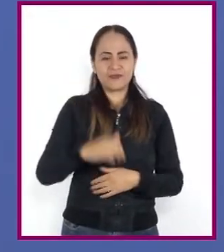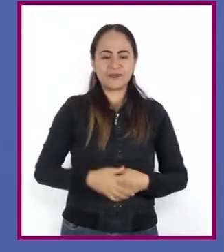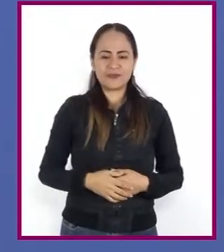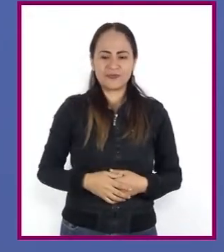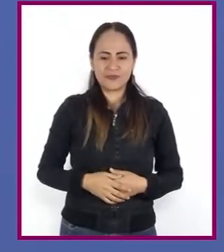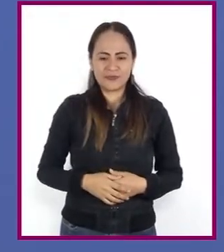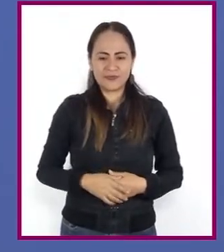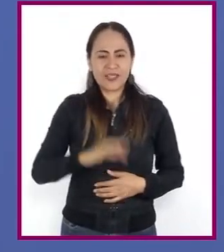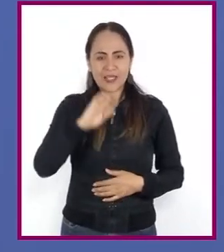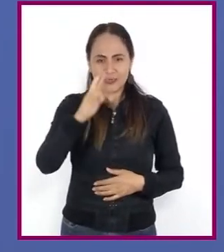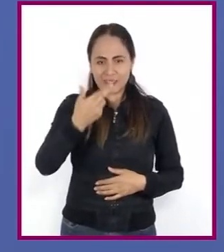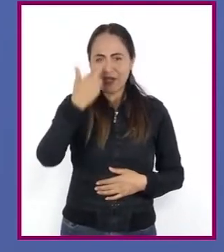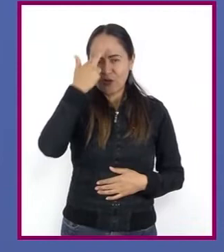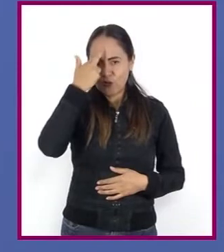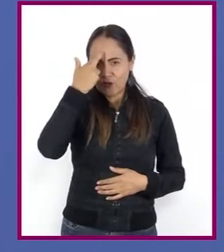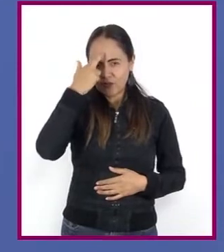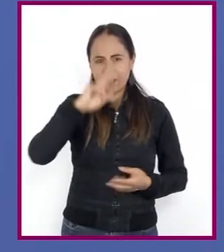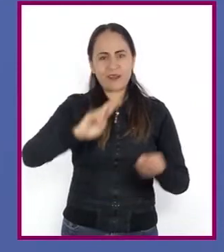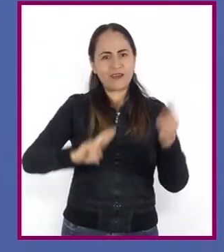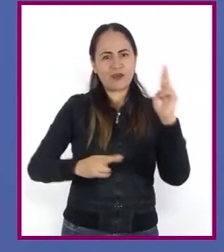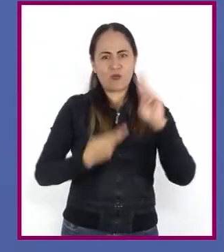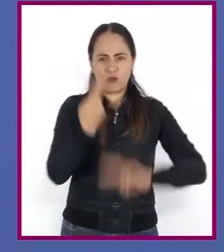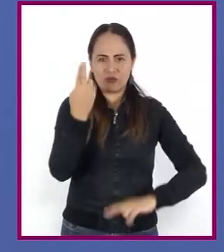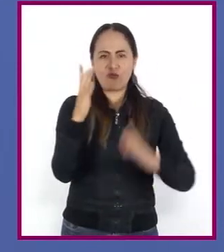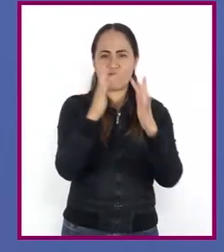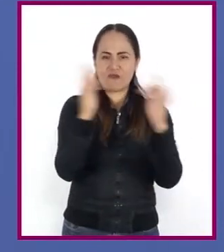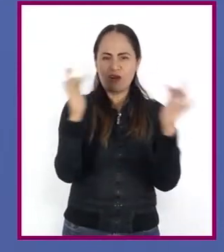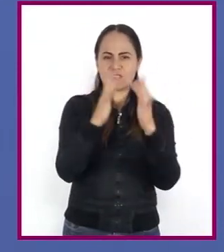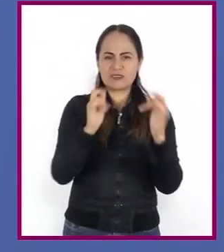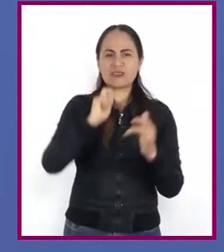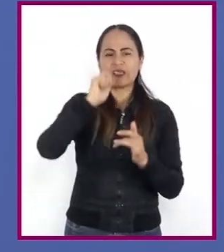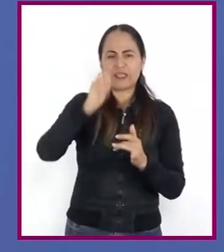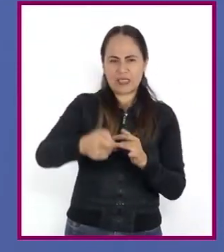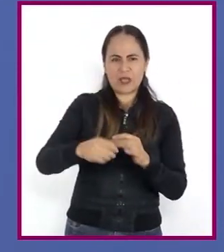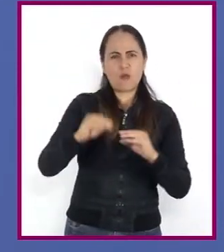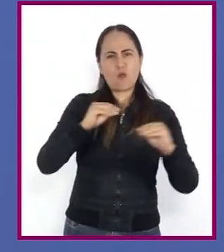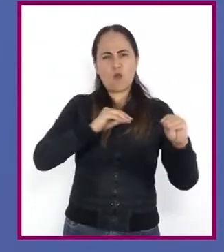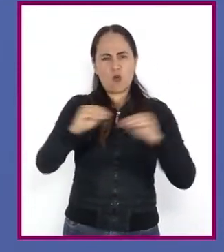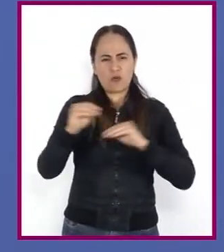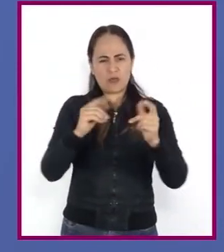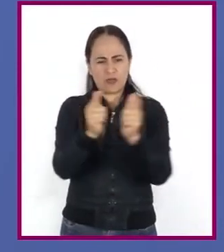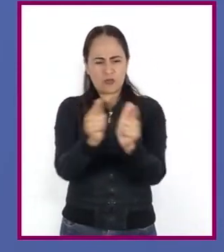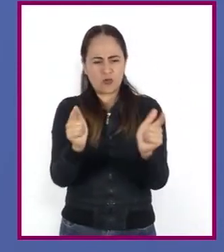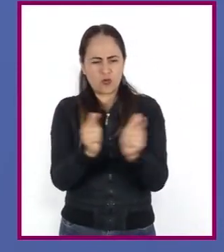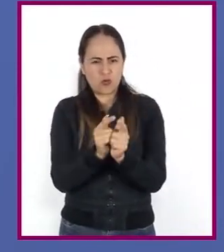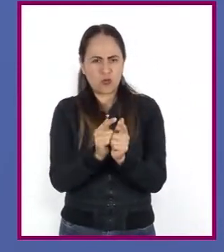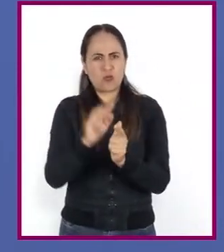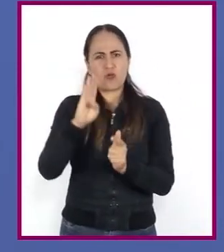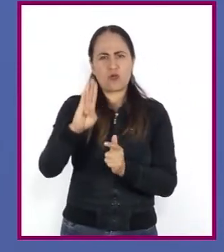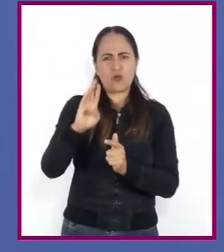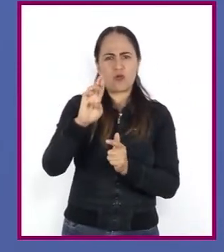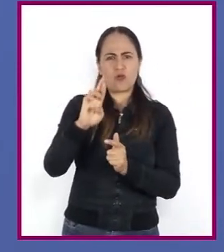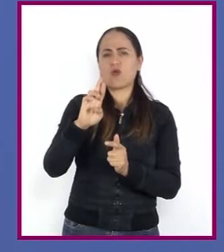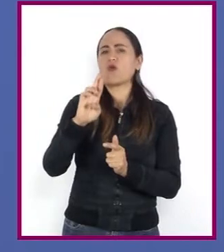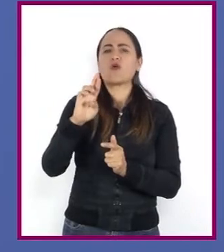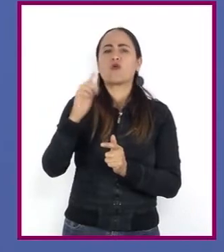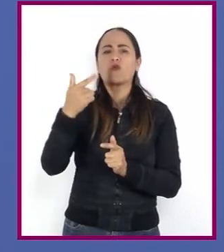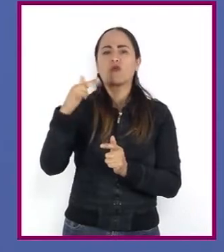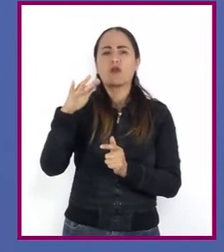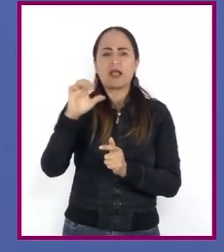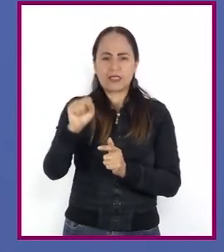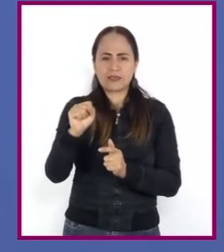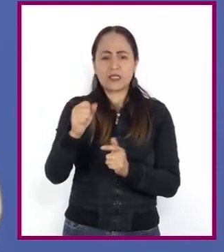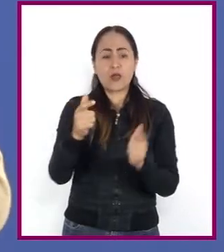Recuerden que la Revolución Francesa fue un movimiento encabezado por la clase de la burguesía. Este grupo de